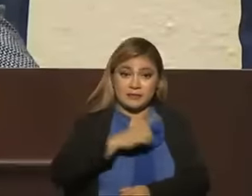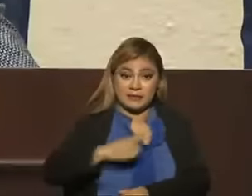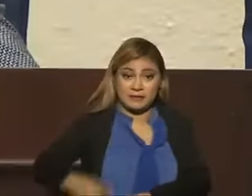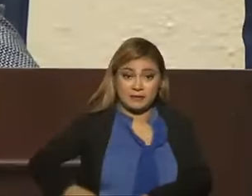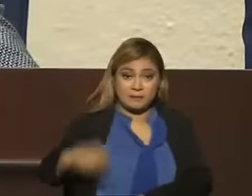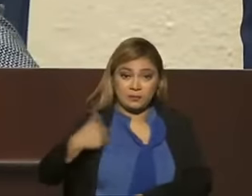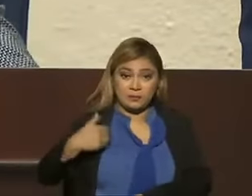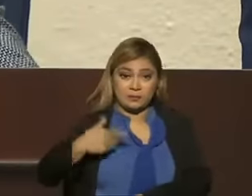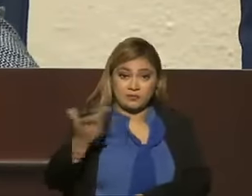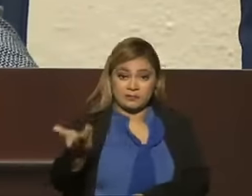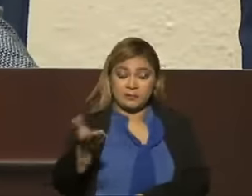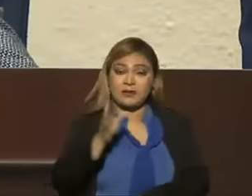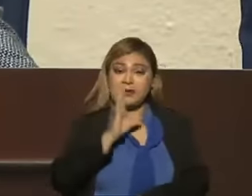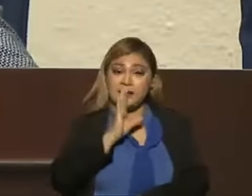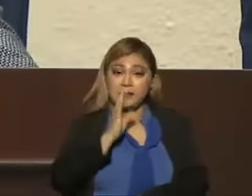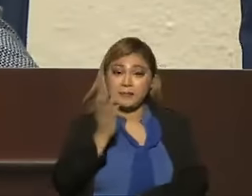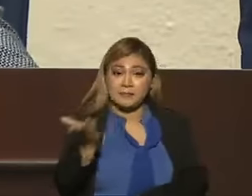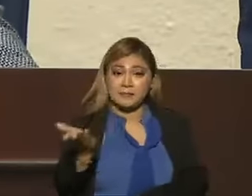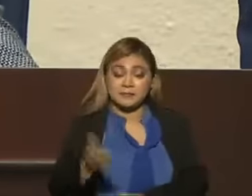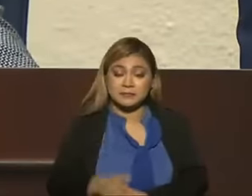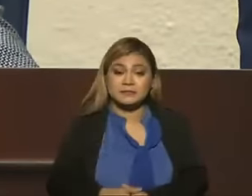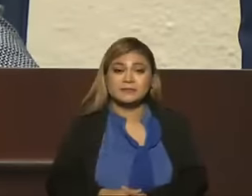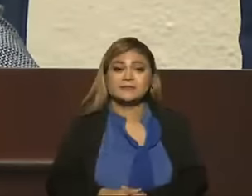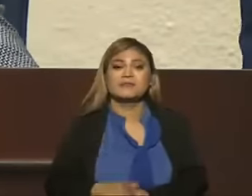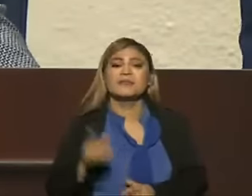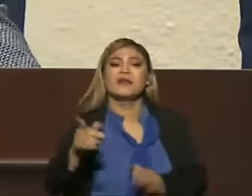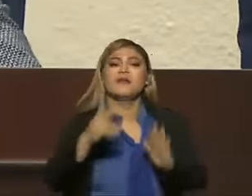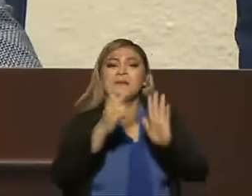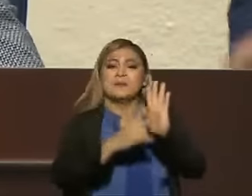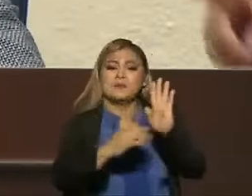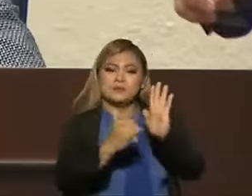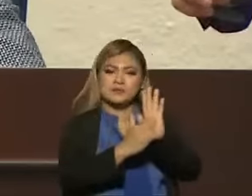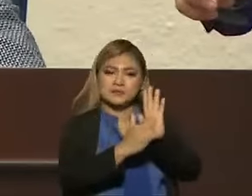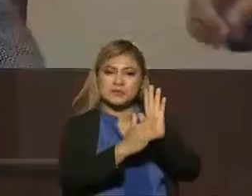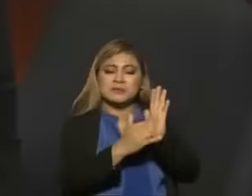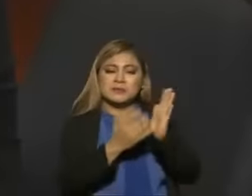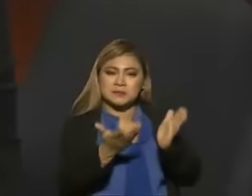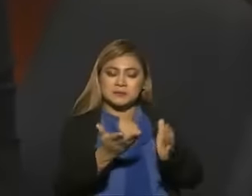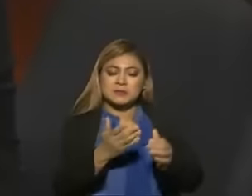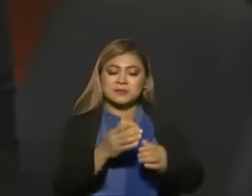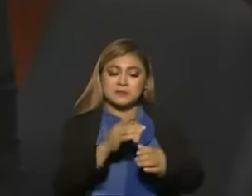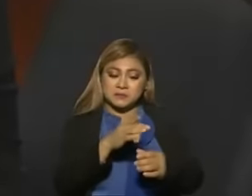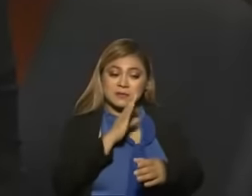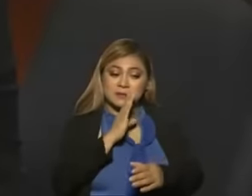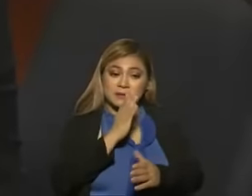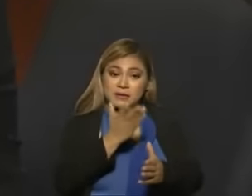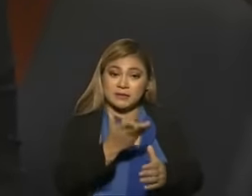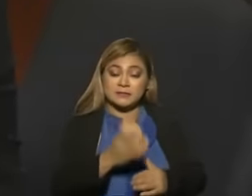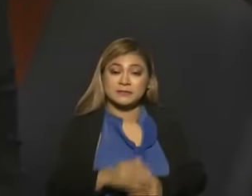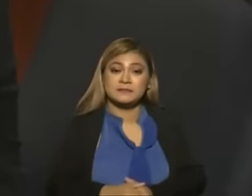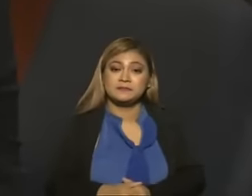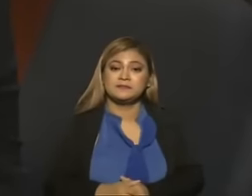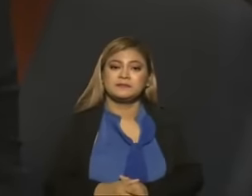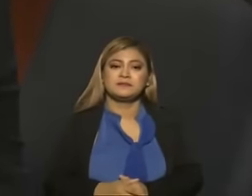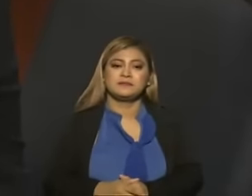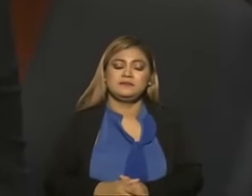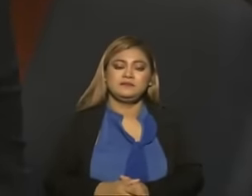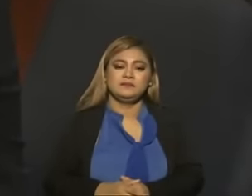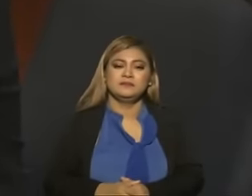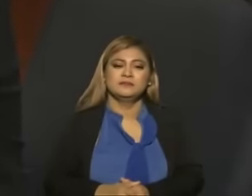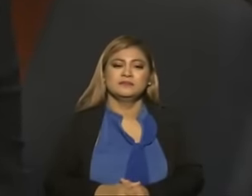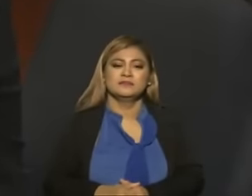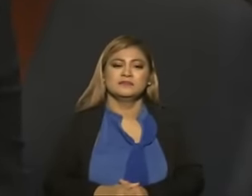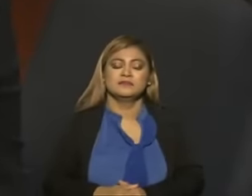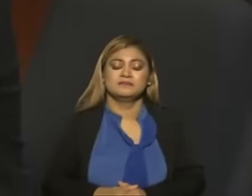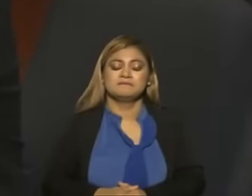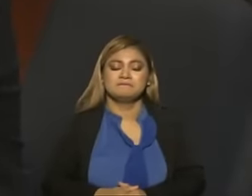Estamos en el tercer debate, es por la conveniencia o no del proyecto, por favor. Si me deja terminar, no, presidente,